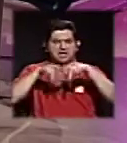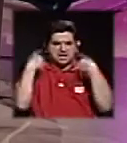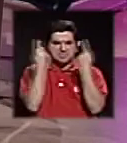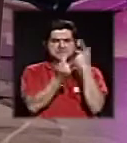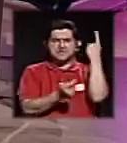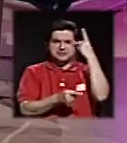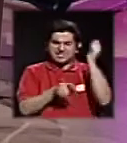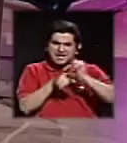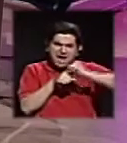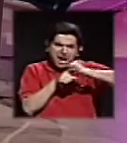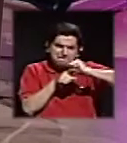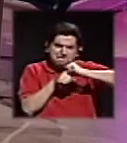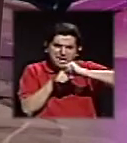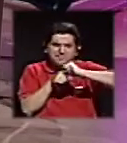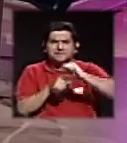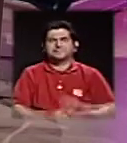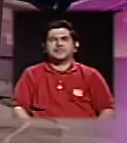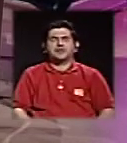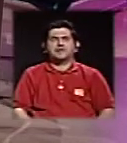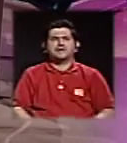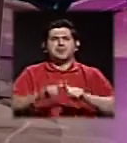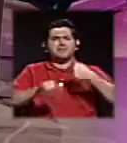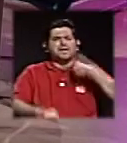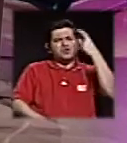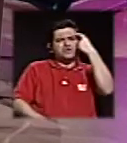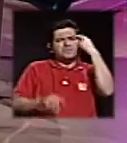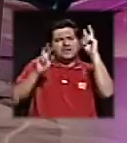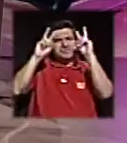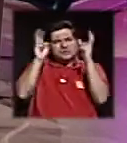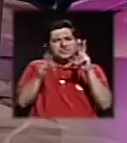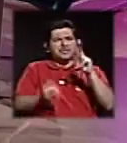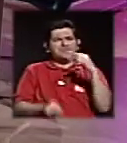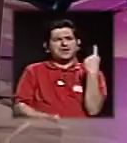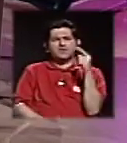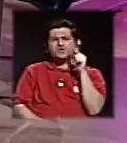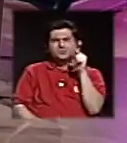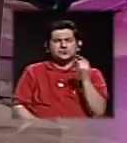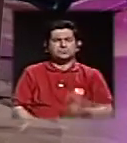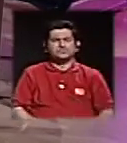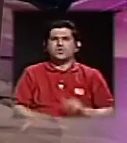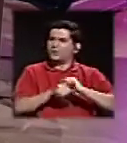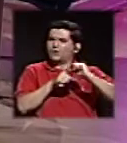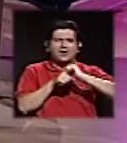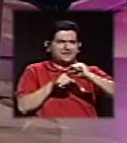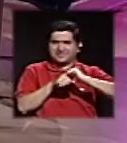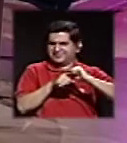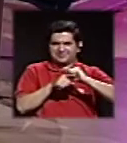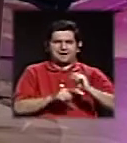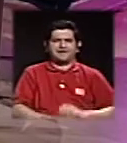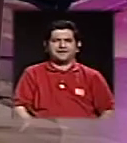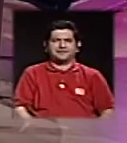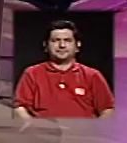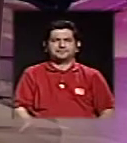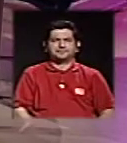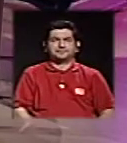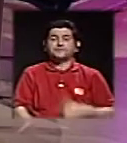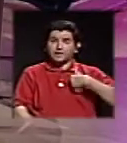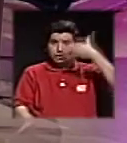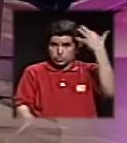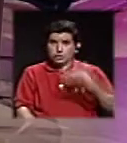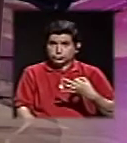políticos capacitando pero pero además yo pienso que es un tema que va más allá del tema la capacitación sino que